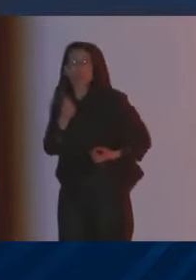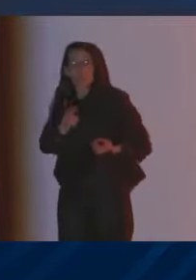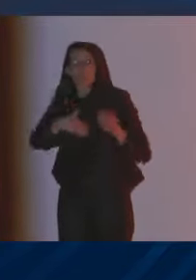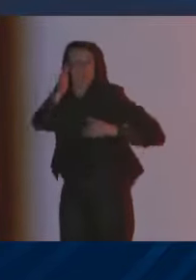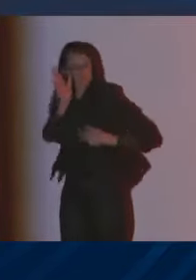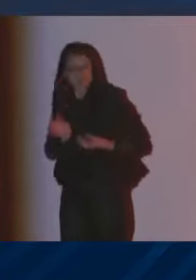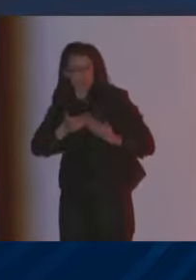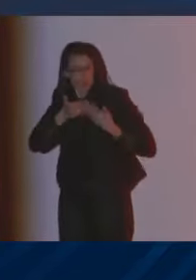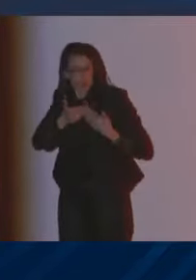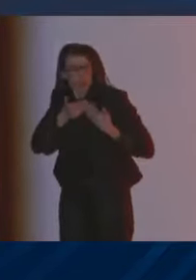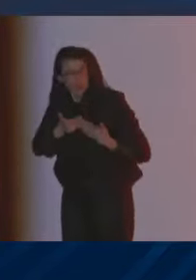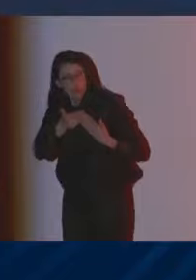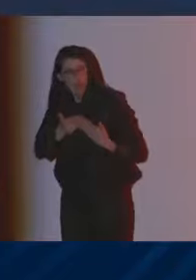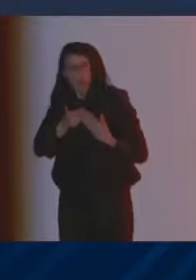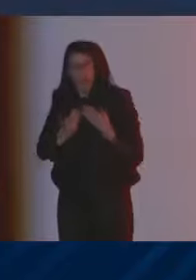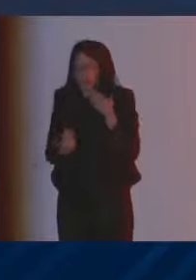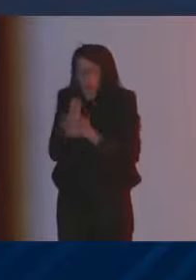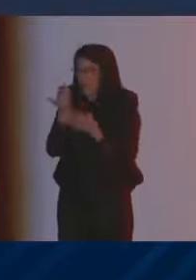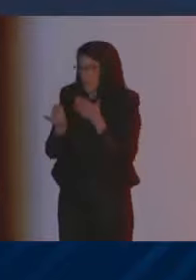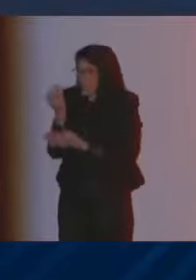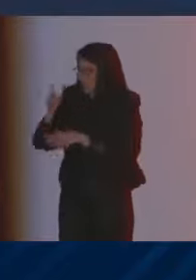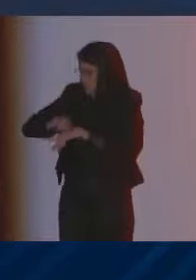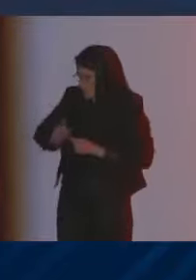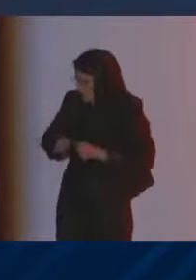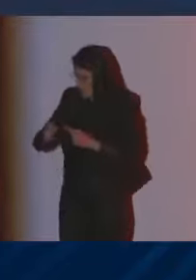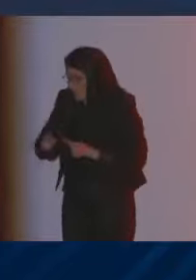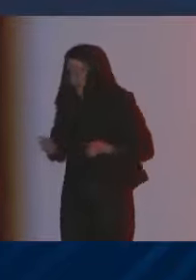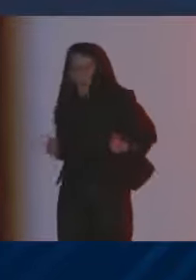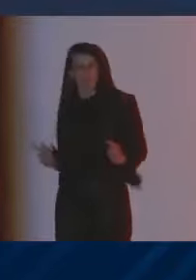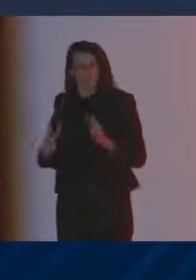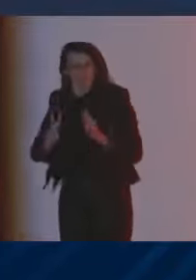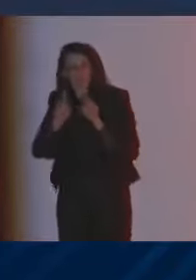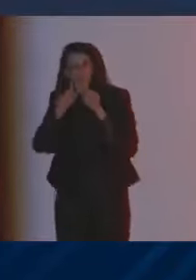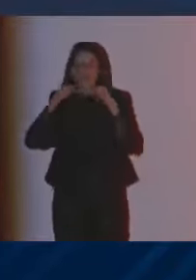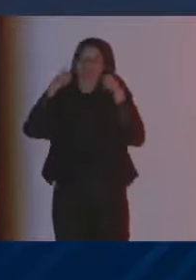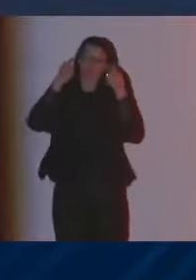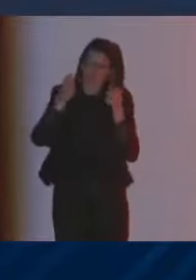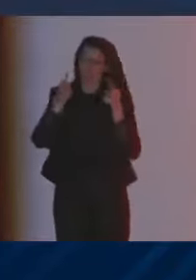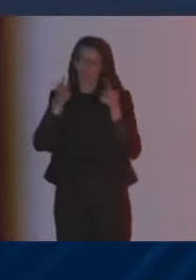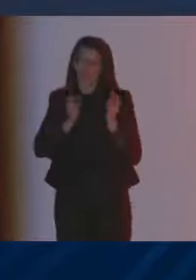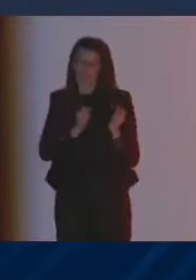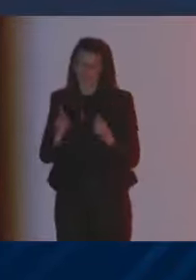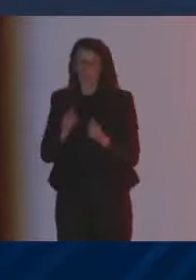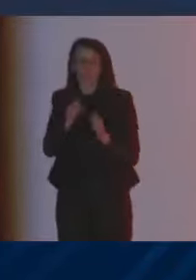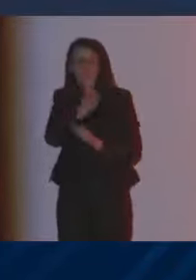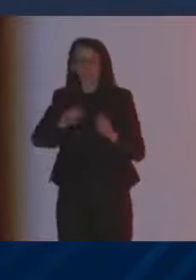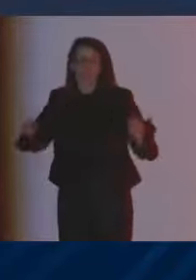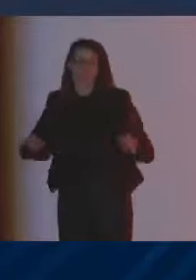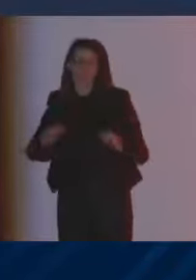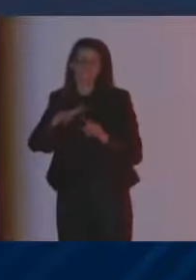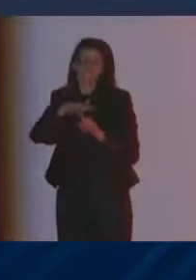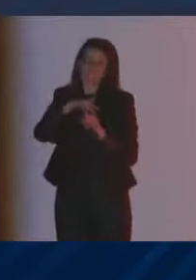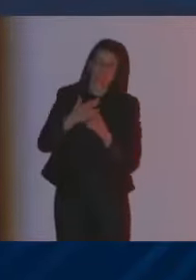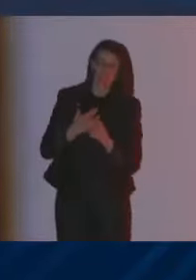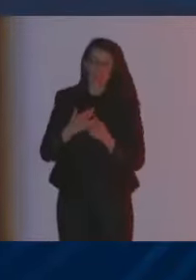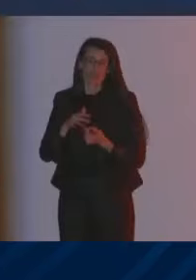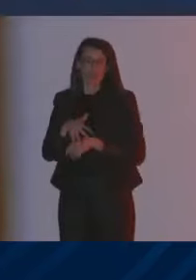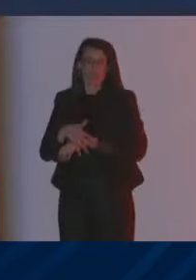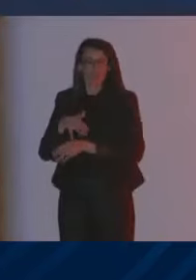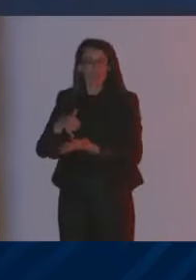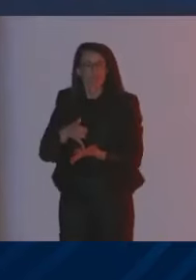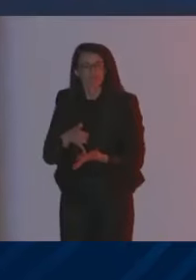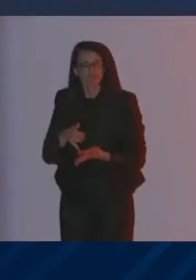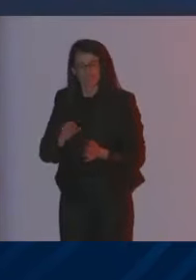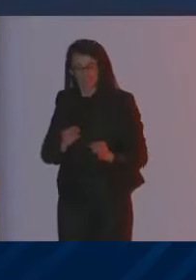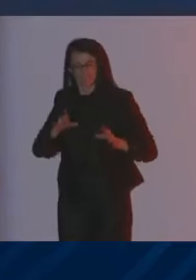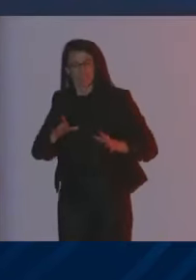que cada día regalan su tiempo, su energía y su sonrisa a las personas en situación de vulnerabilidad. Un trabajo que no sería